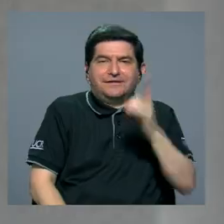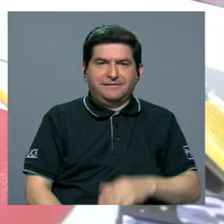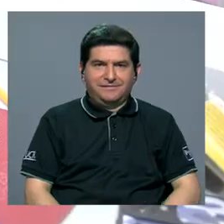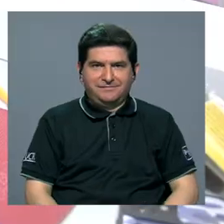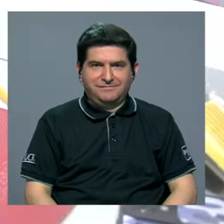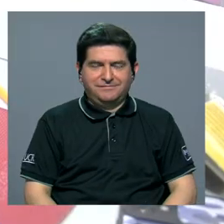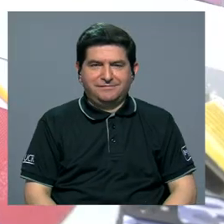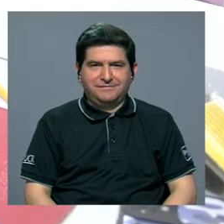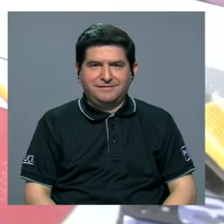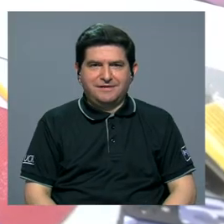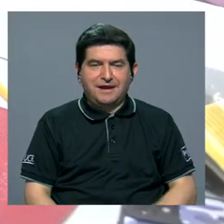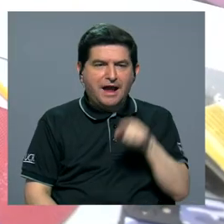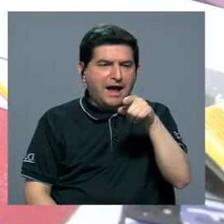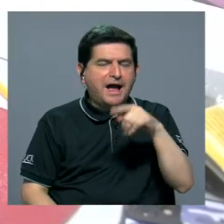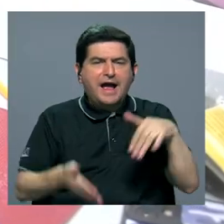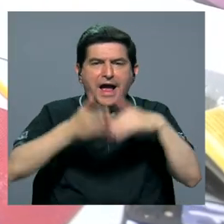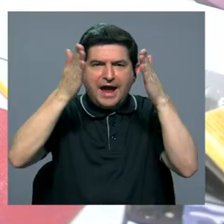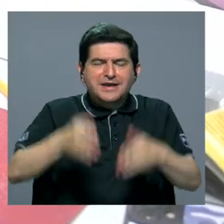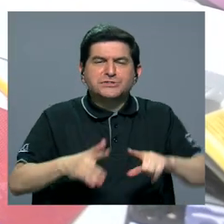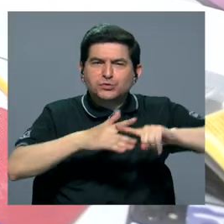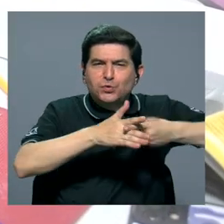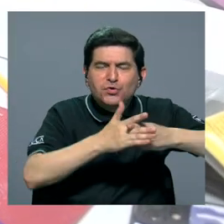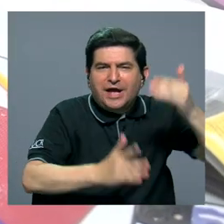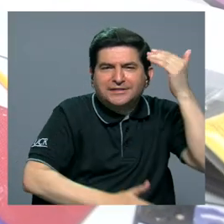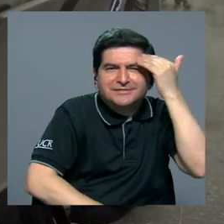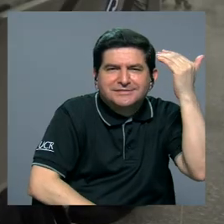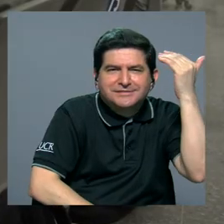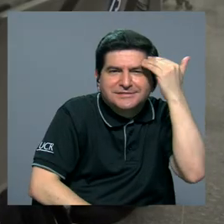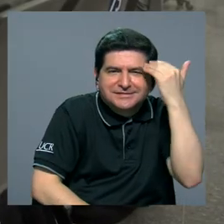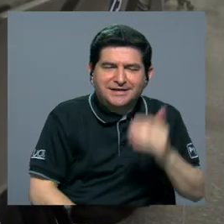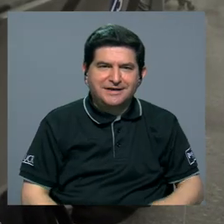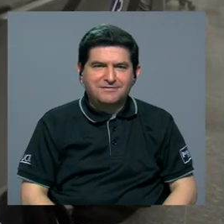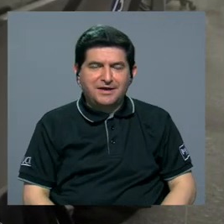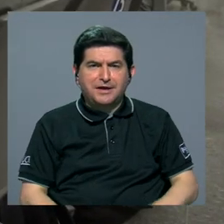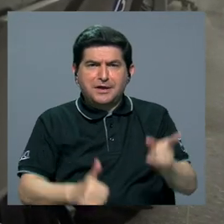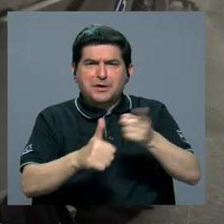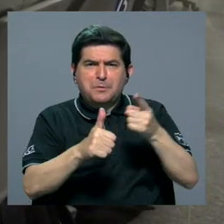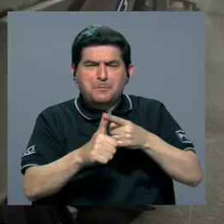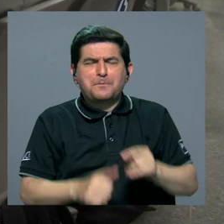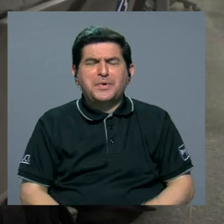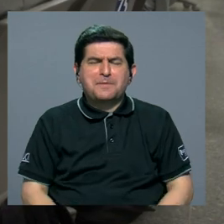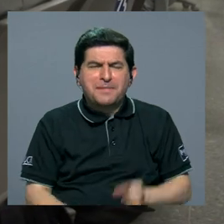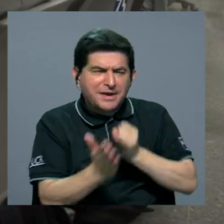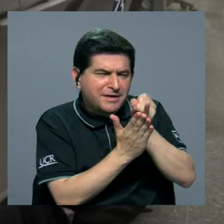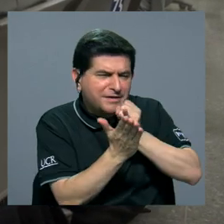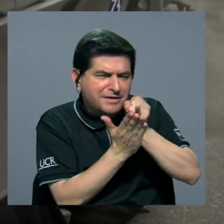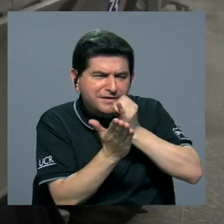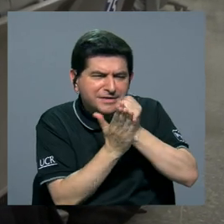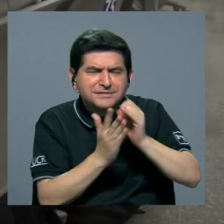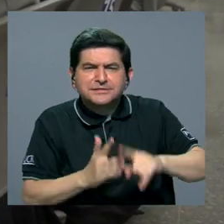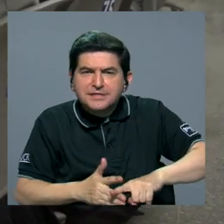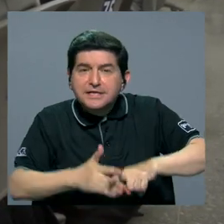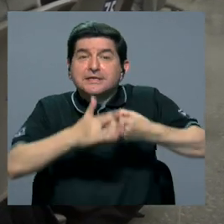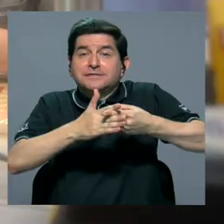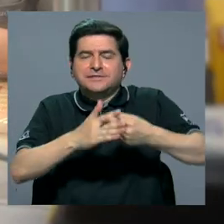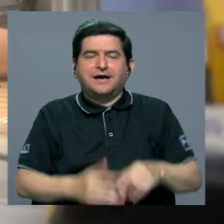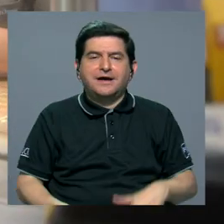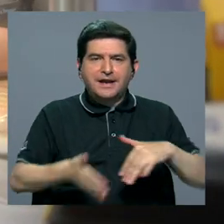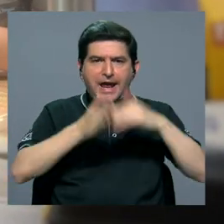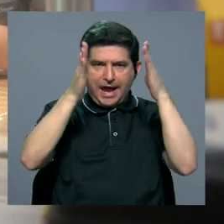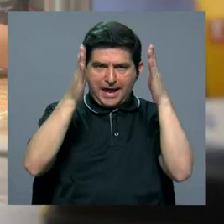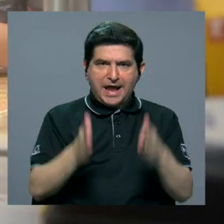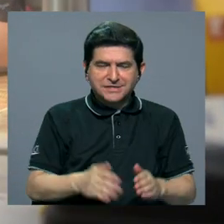dentales. Se le da al estudiante herramientas para que dé sus primeros pasos en investigación. Es